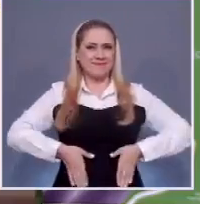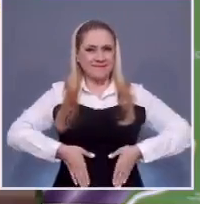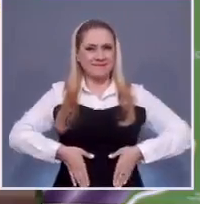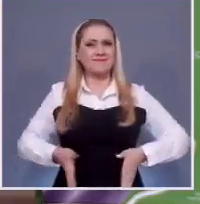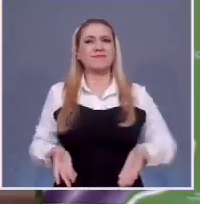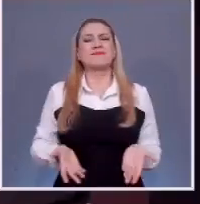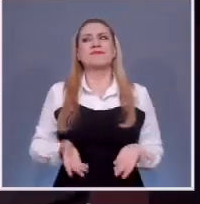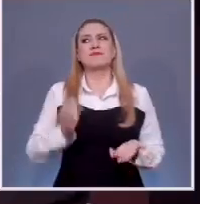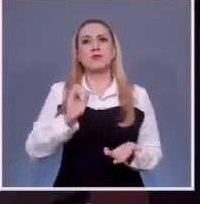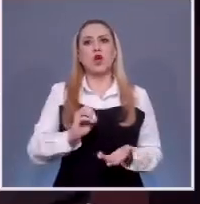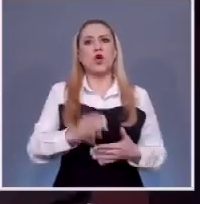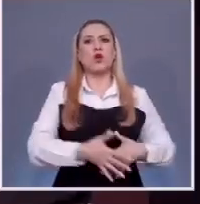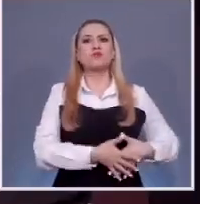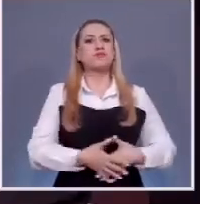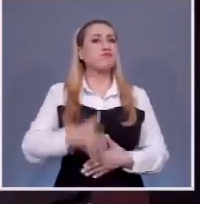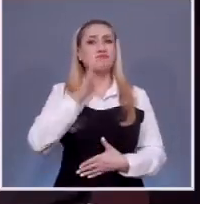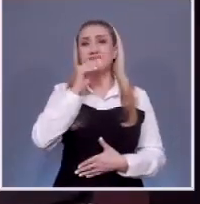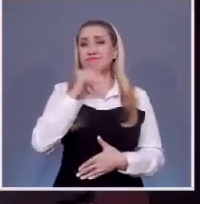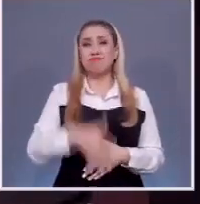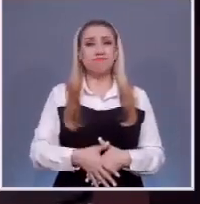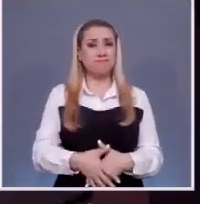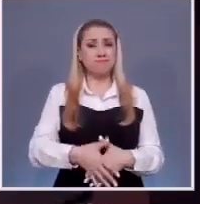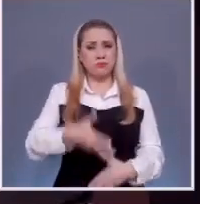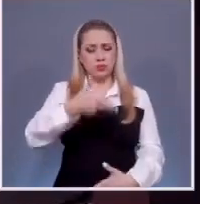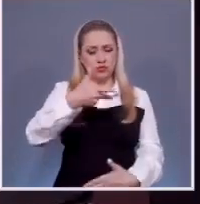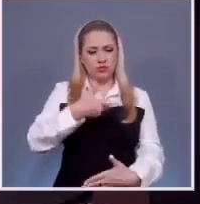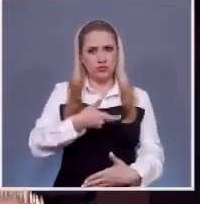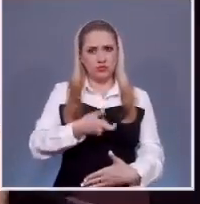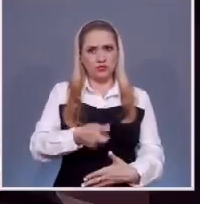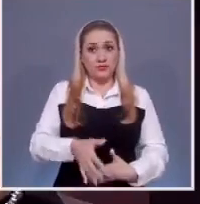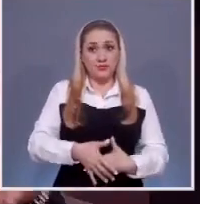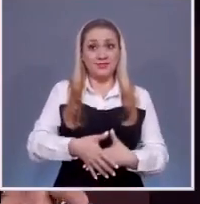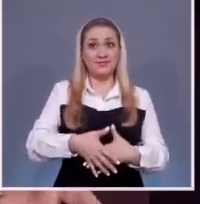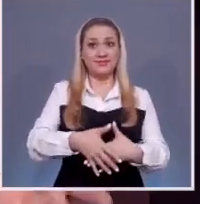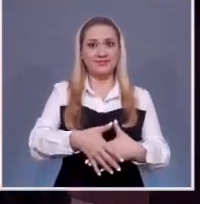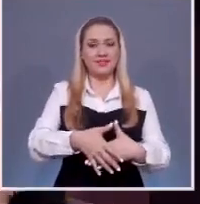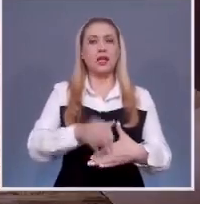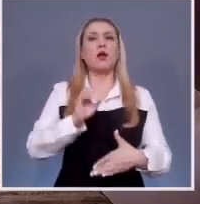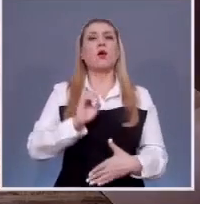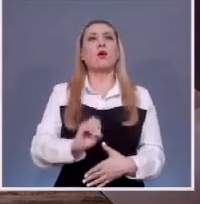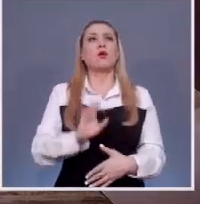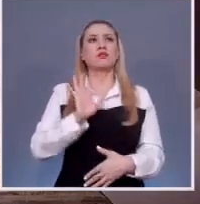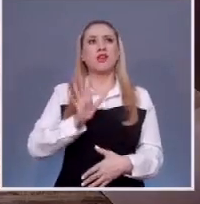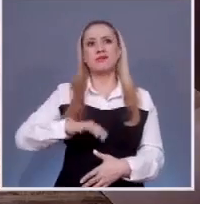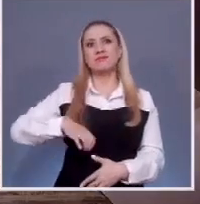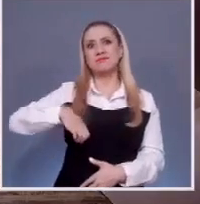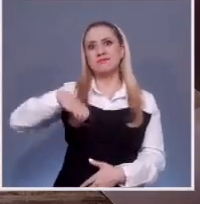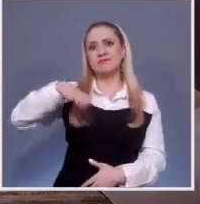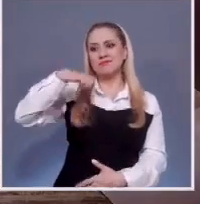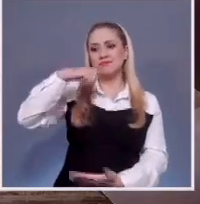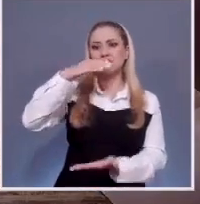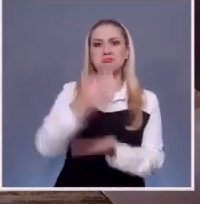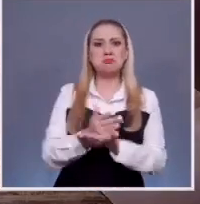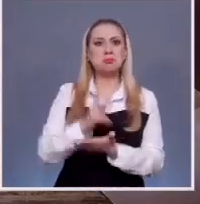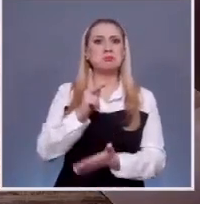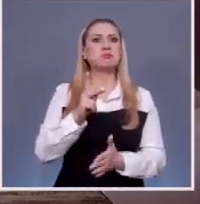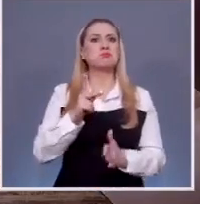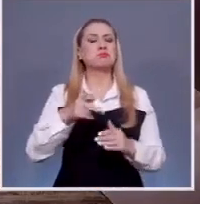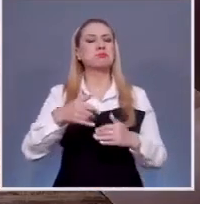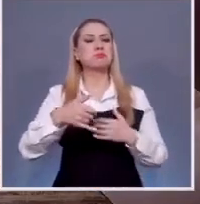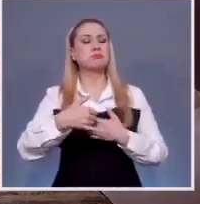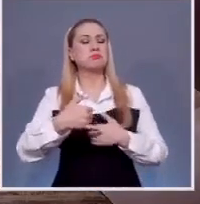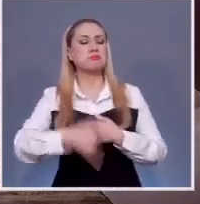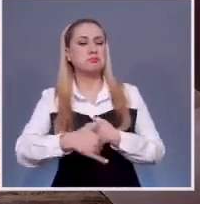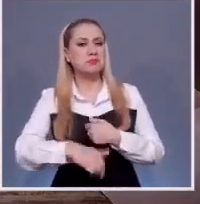asistida, o con la menopausia, o con el aborto, es decir, otros fenómenos que están relacionados con derechos sexuales y reproductivos. No